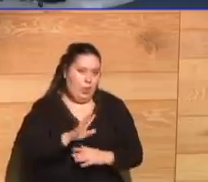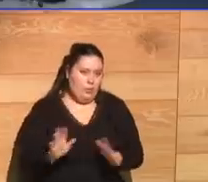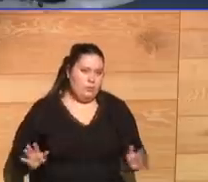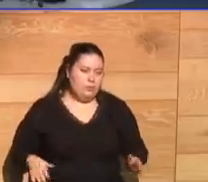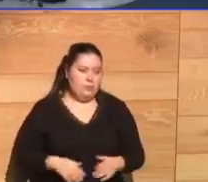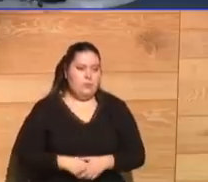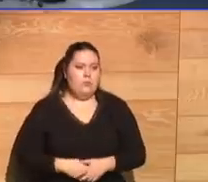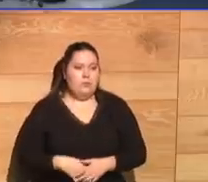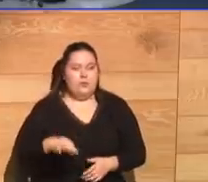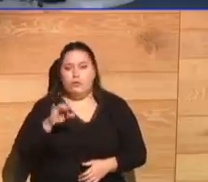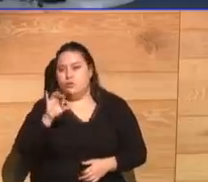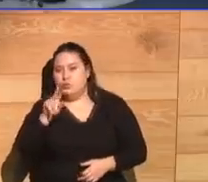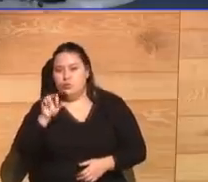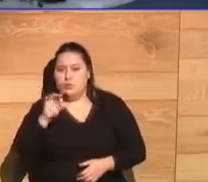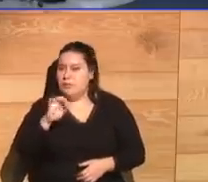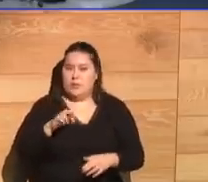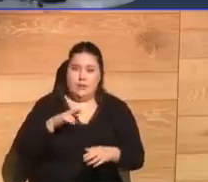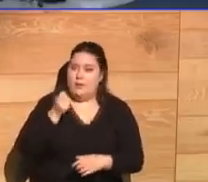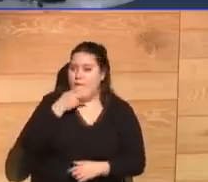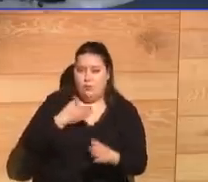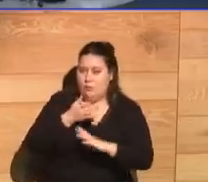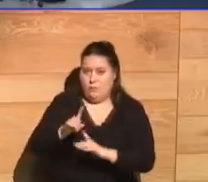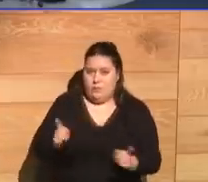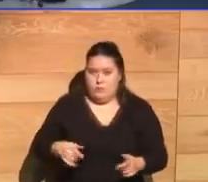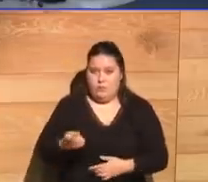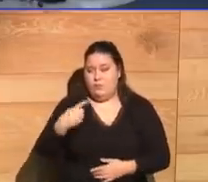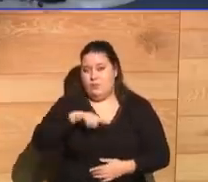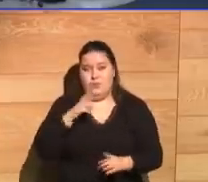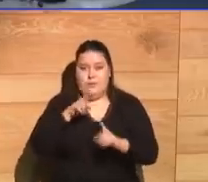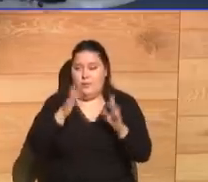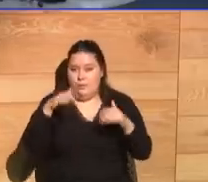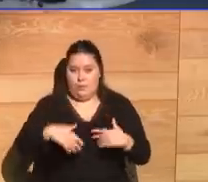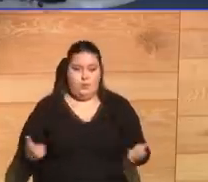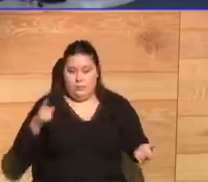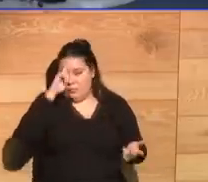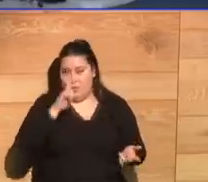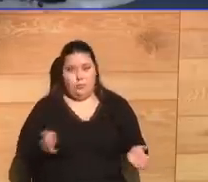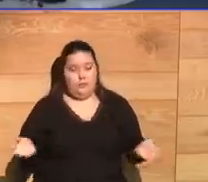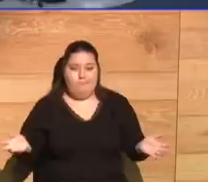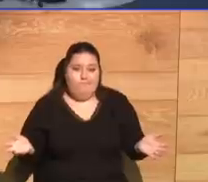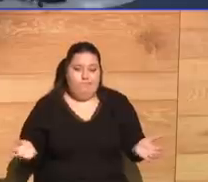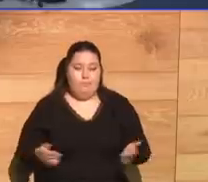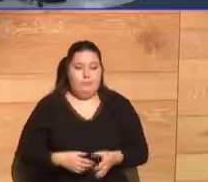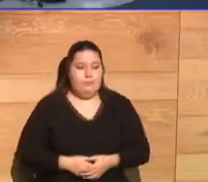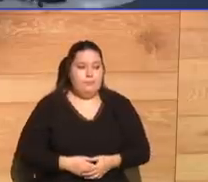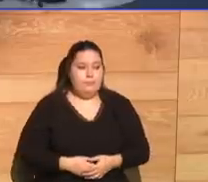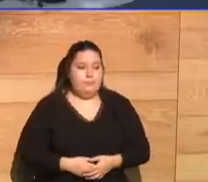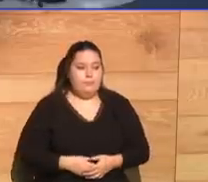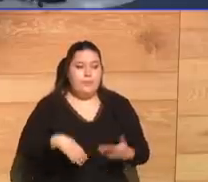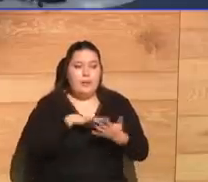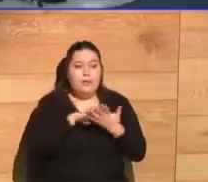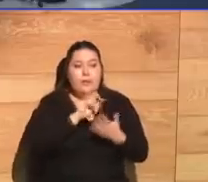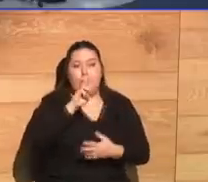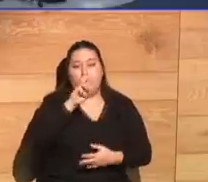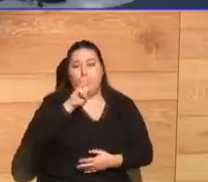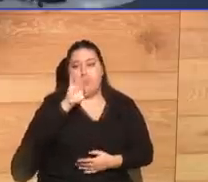¿Ha pasado? Pero como Schuster no iba al bar del... Claro, no tenemos refrendo. No sabemos. Vale, entonces, ¿hablamos de